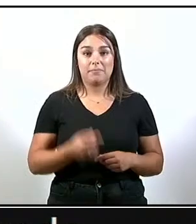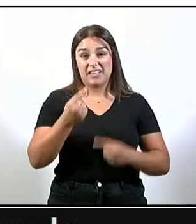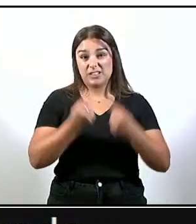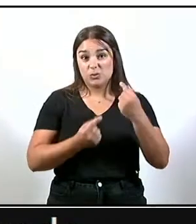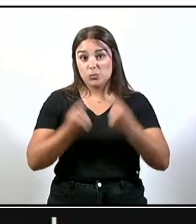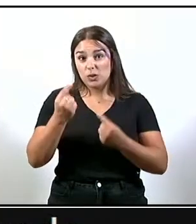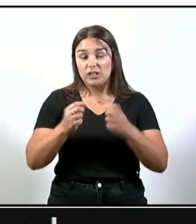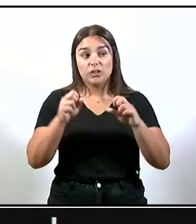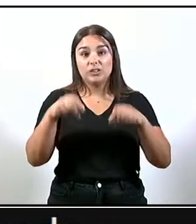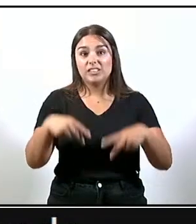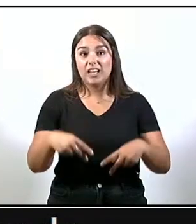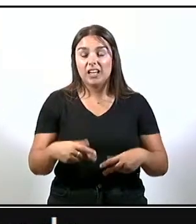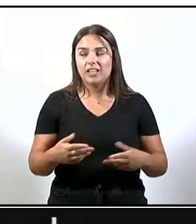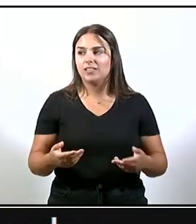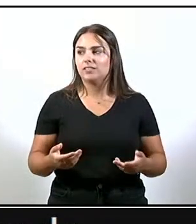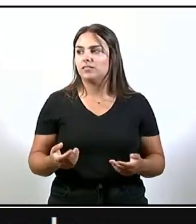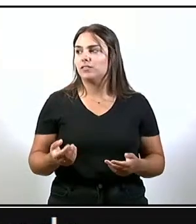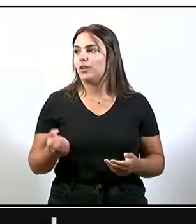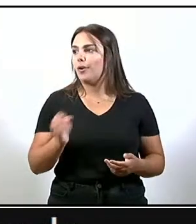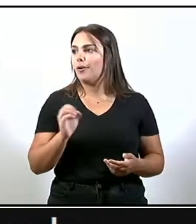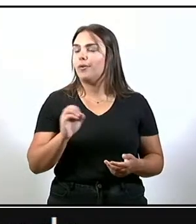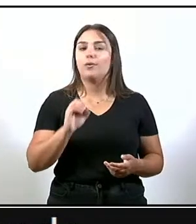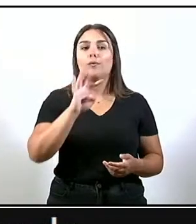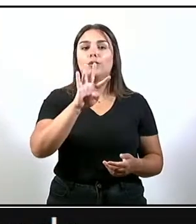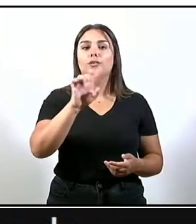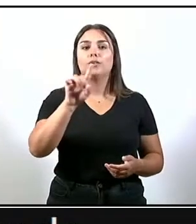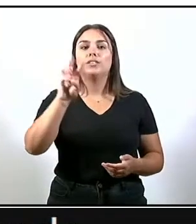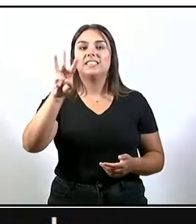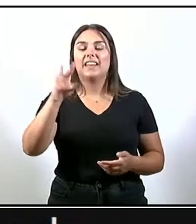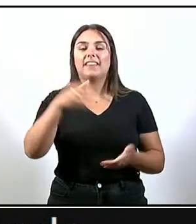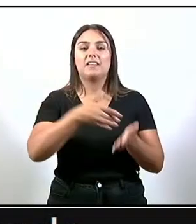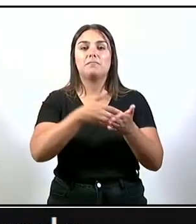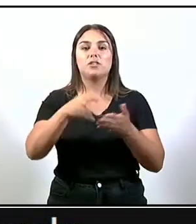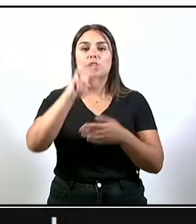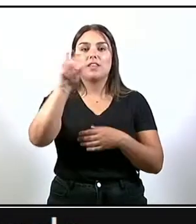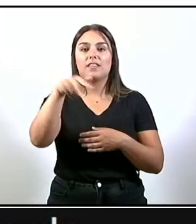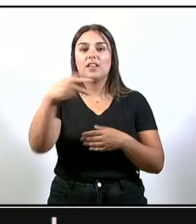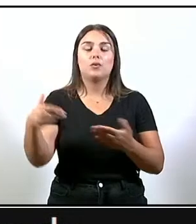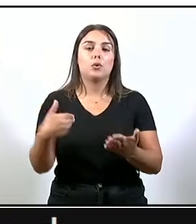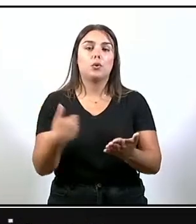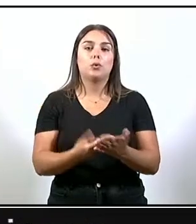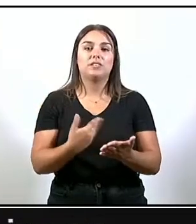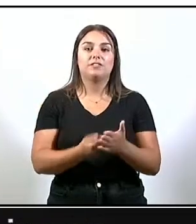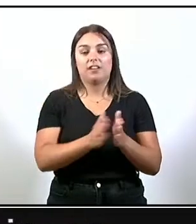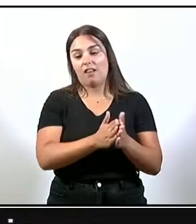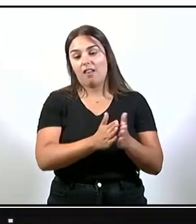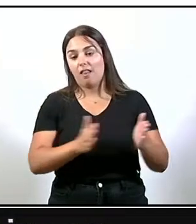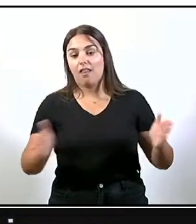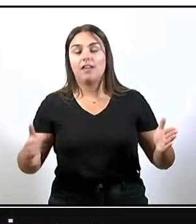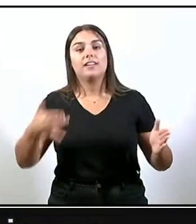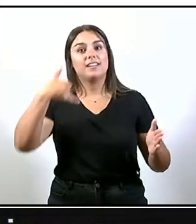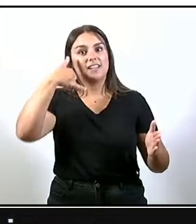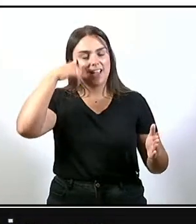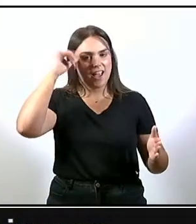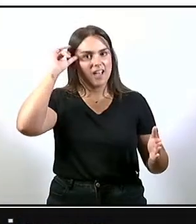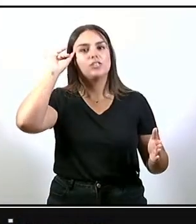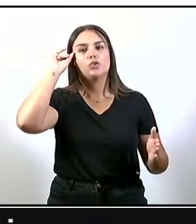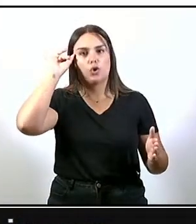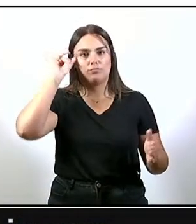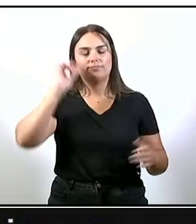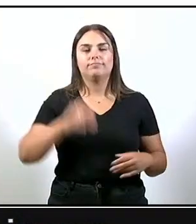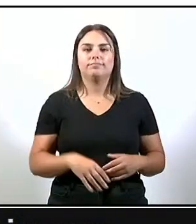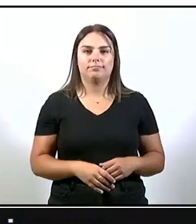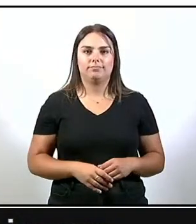presupuesto. Aunque 413 millones de euros que hay que certificar de fondos europeos en este tiempo corran serios riesgos de